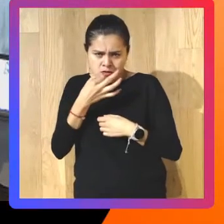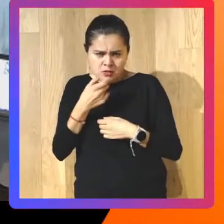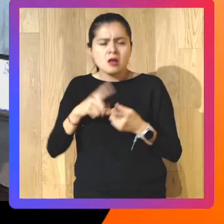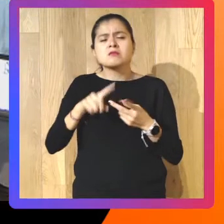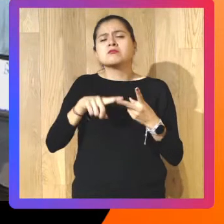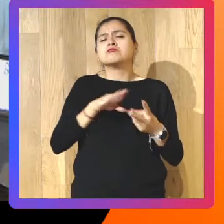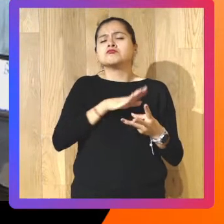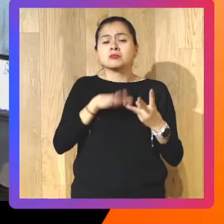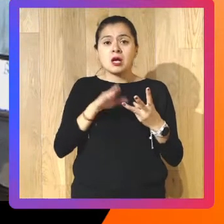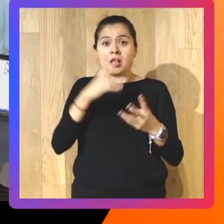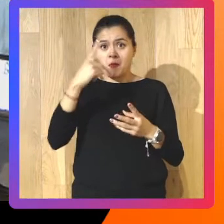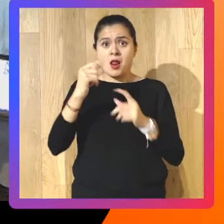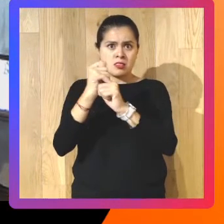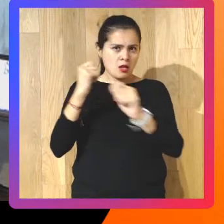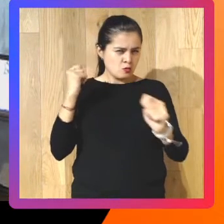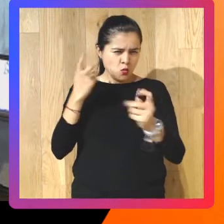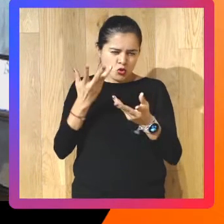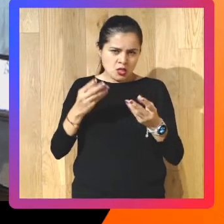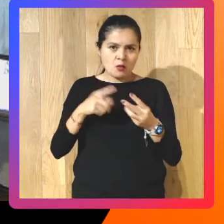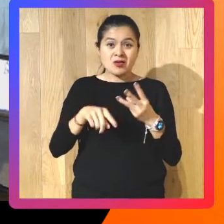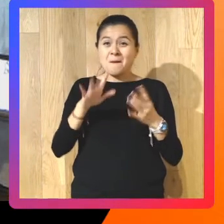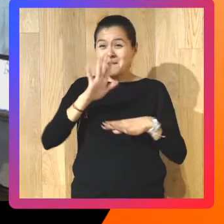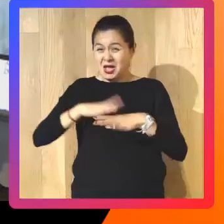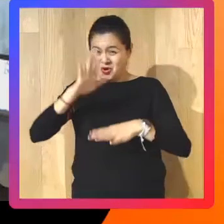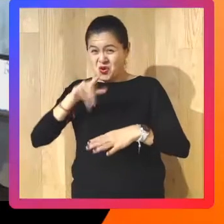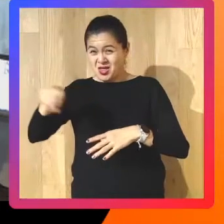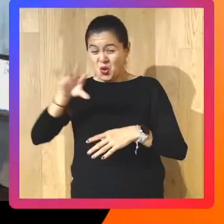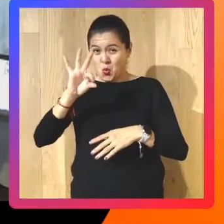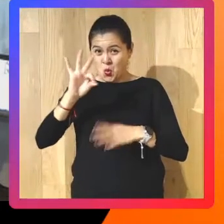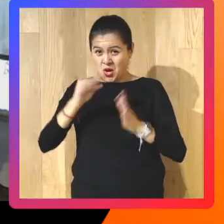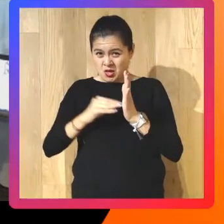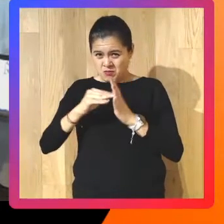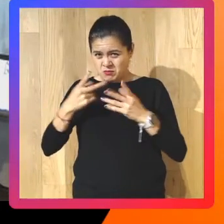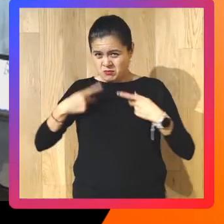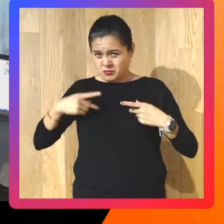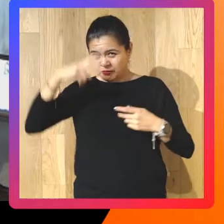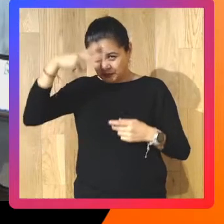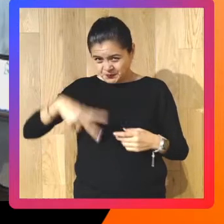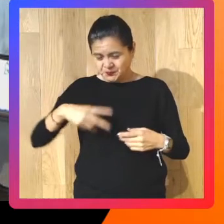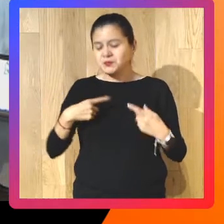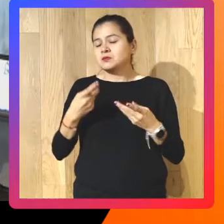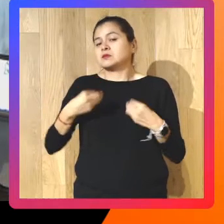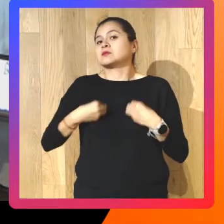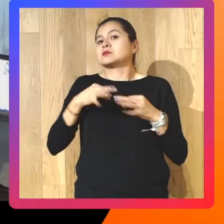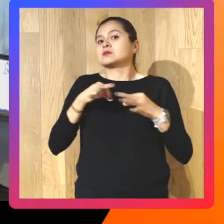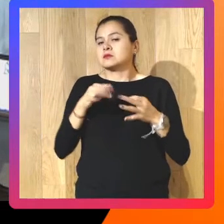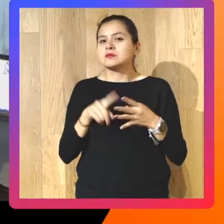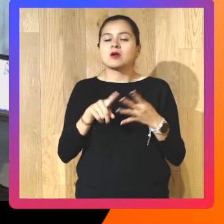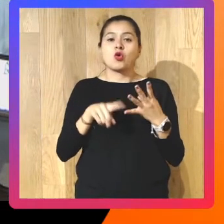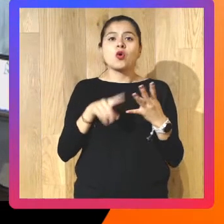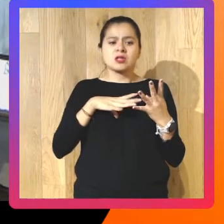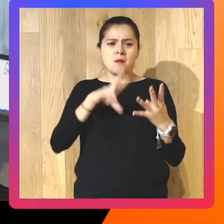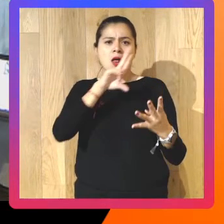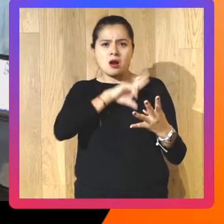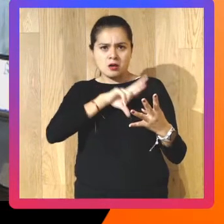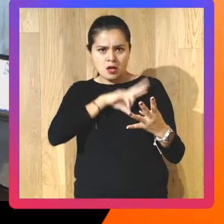el transporte público, porque la mayor parte de esos 40 millones de mexicanos usa transporte, que tengan para pagar o la renta